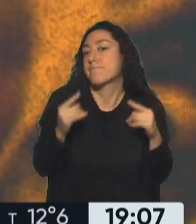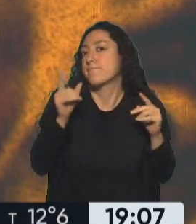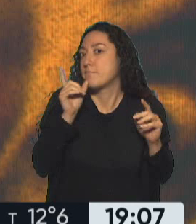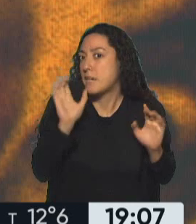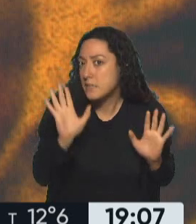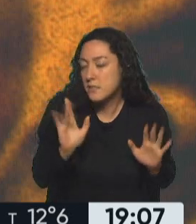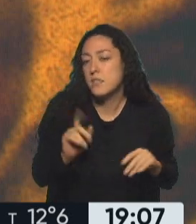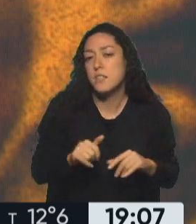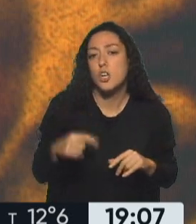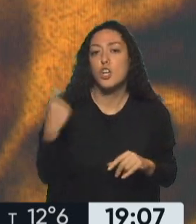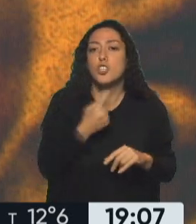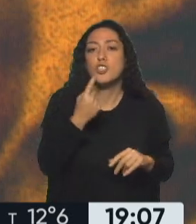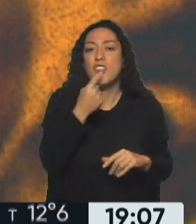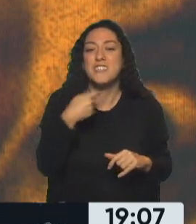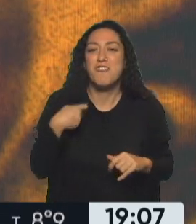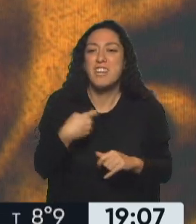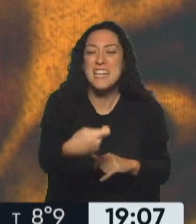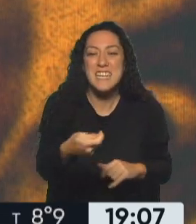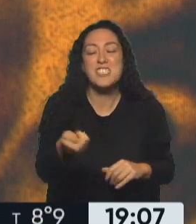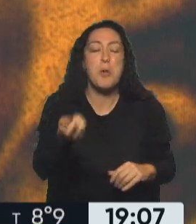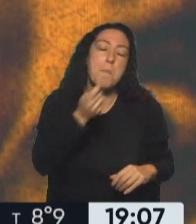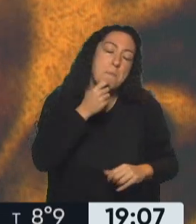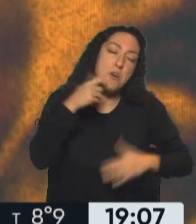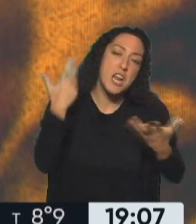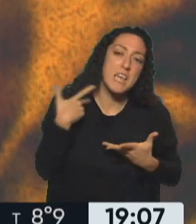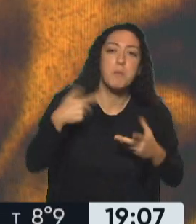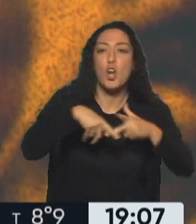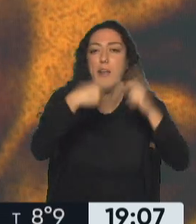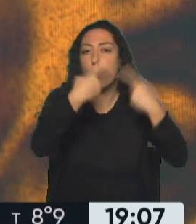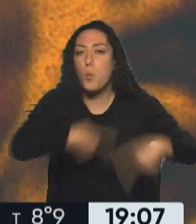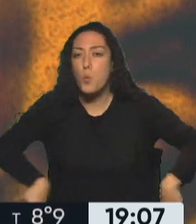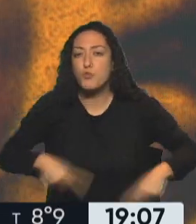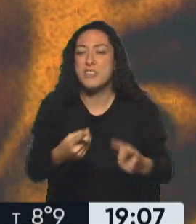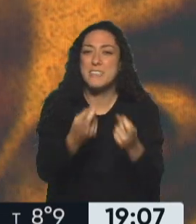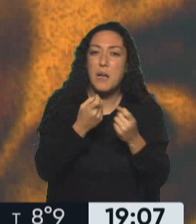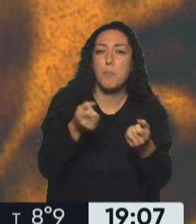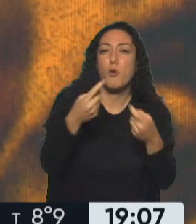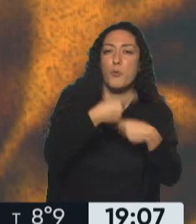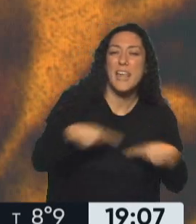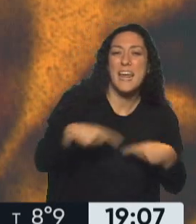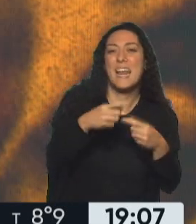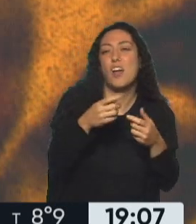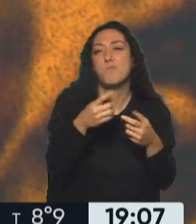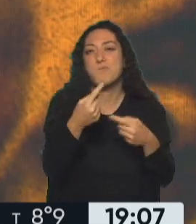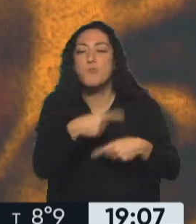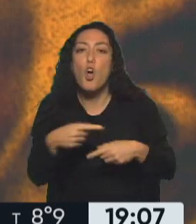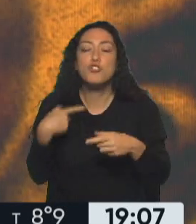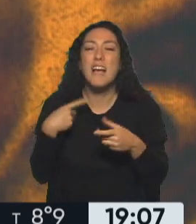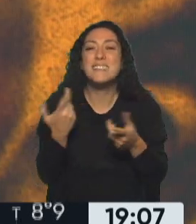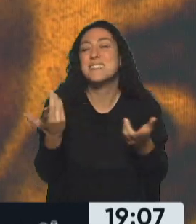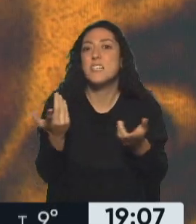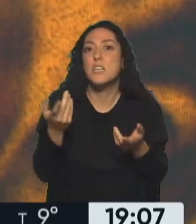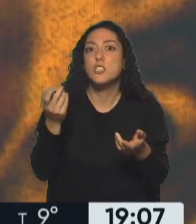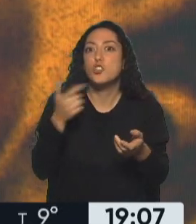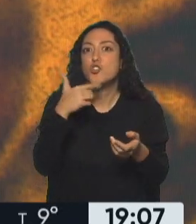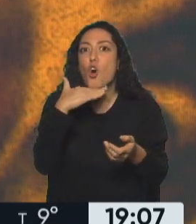nos financiamos a la hora de pagar diversos recursos que necesitamos, bienes, materiales, etcétera. Pagamos con la soja y